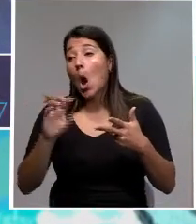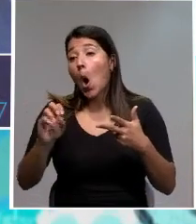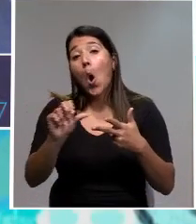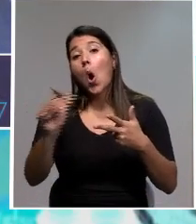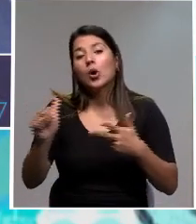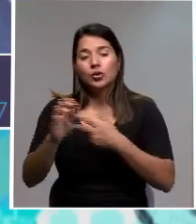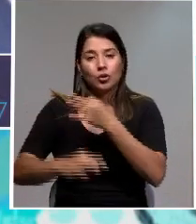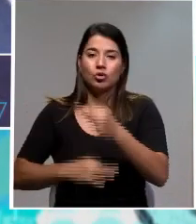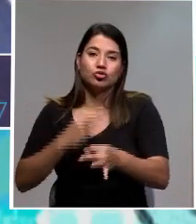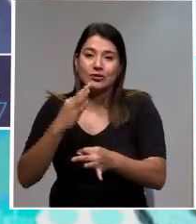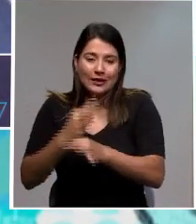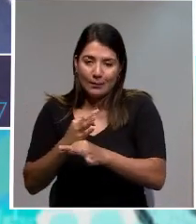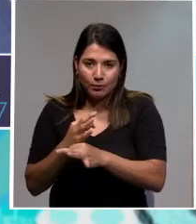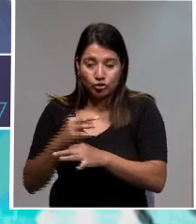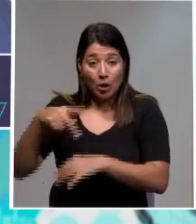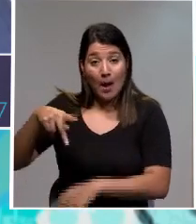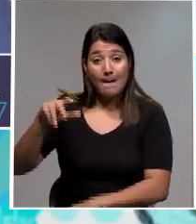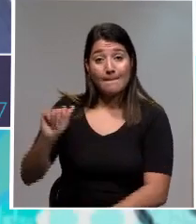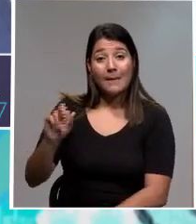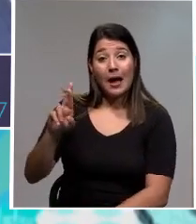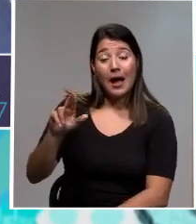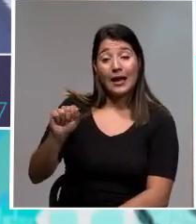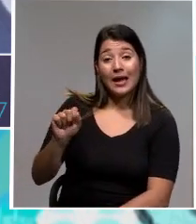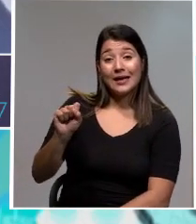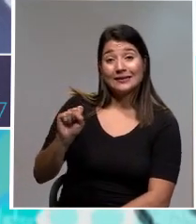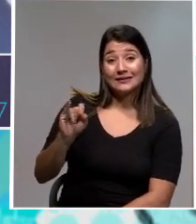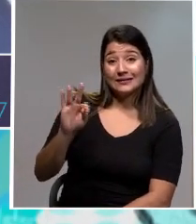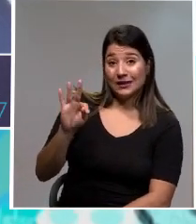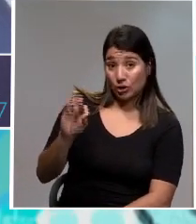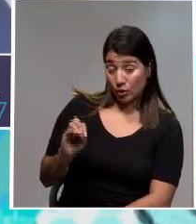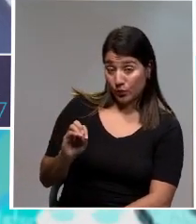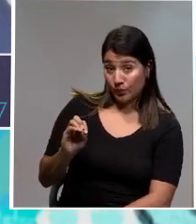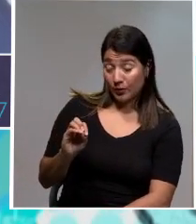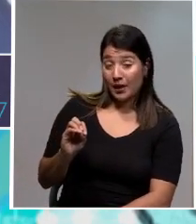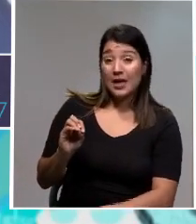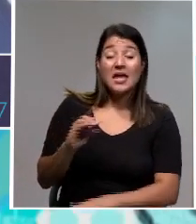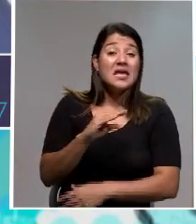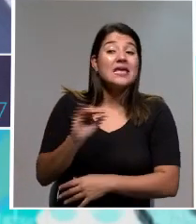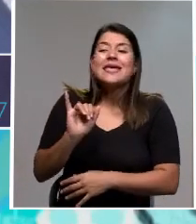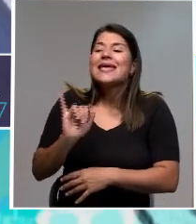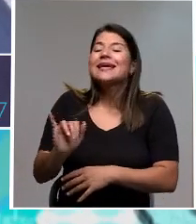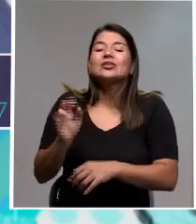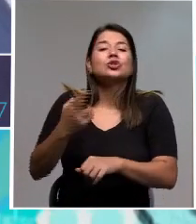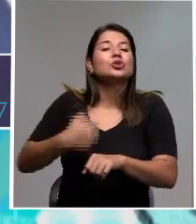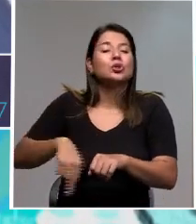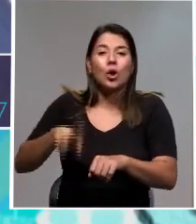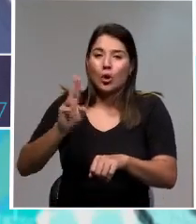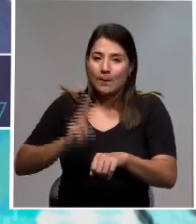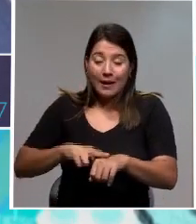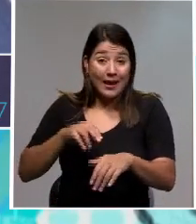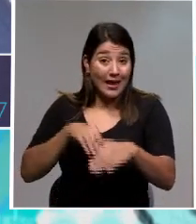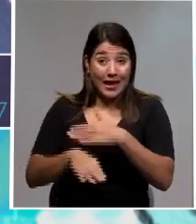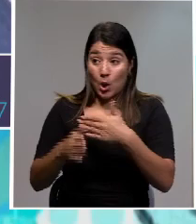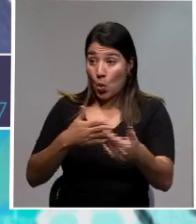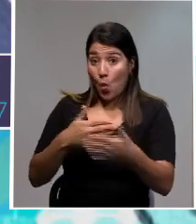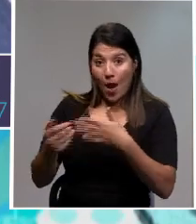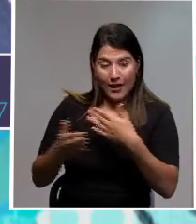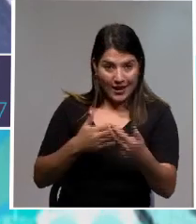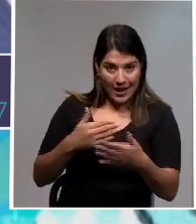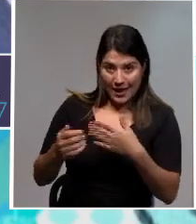tipos de parásitos que son un poquito más grandes. Y eso es enteramente normal en cualquier